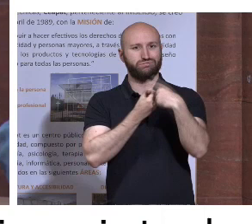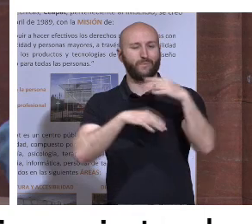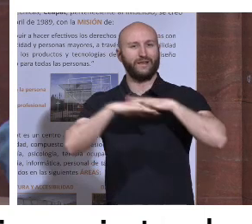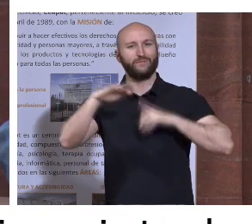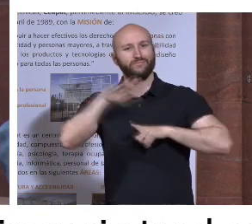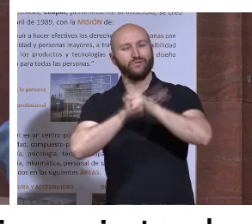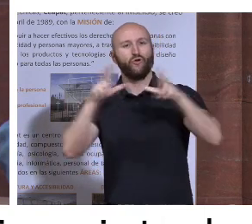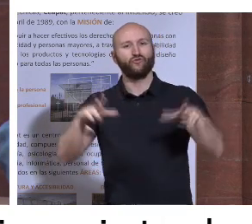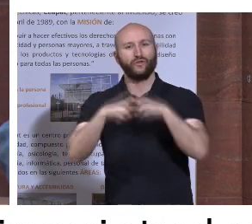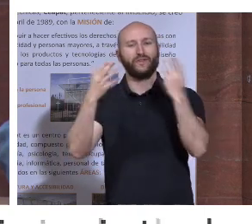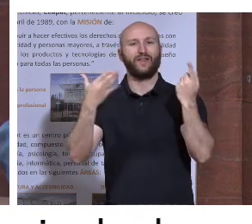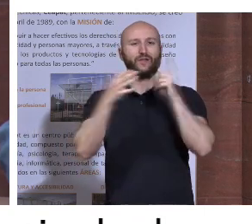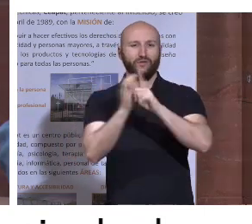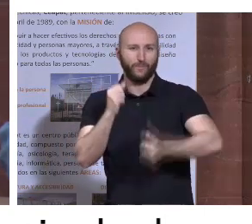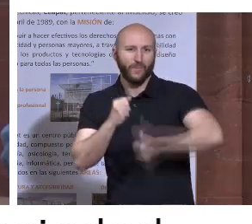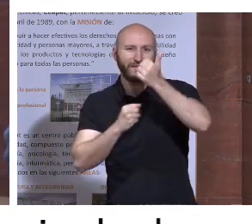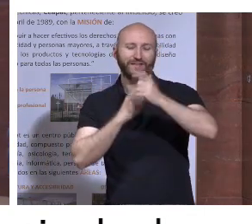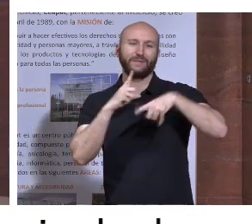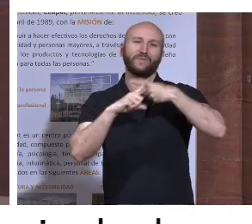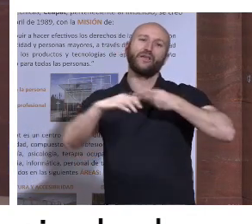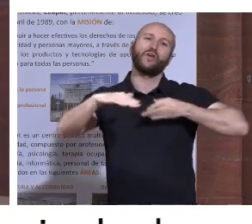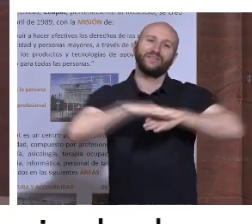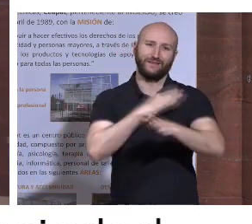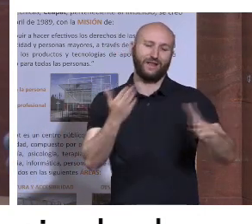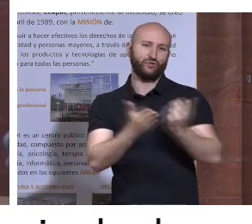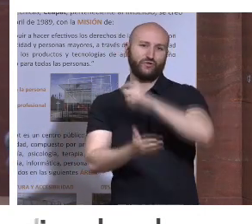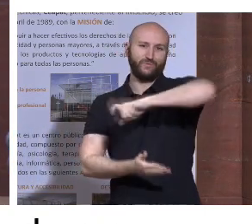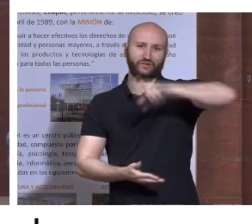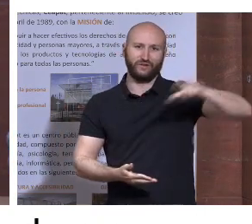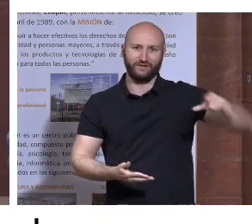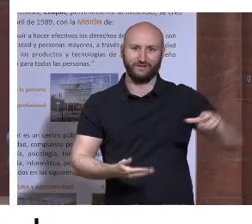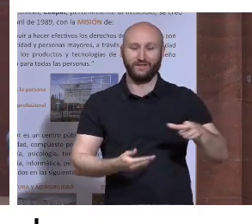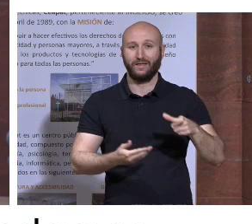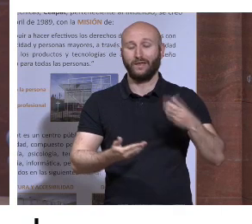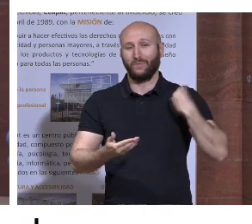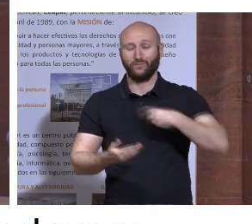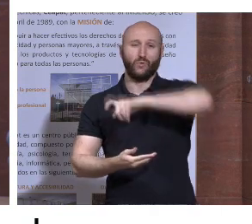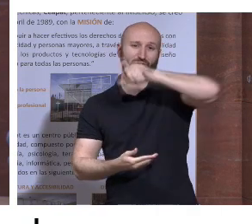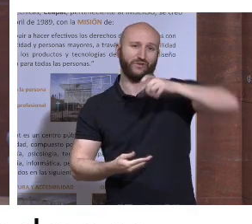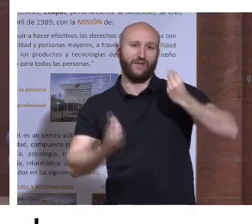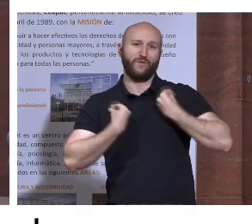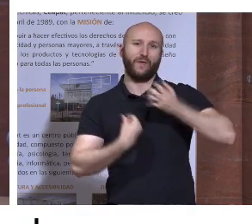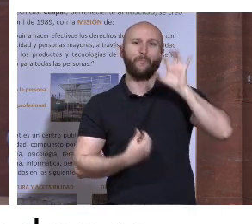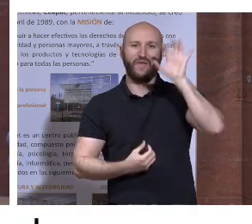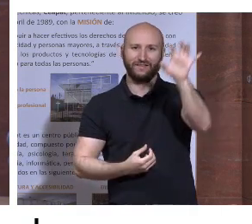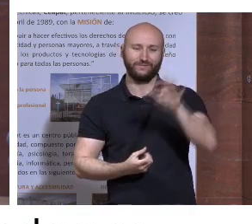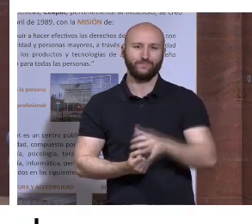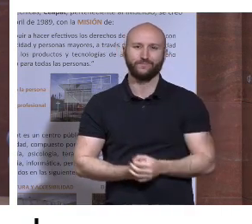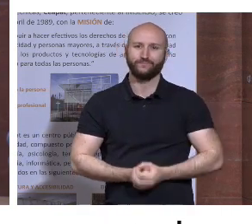inclusiva y accesible para todos y todas los ciudadanos que vivimos en este país.